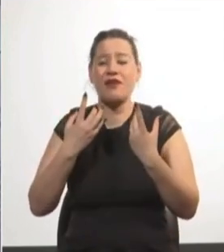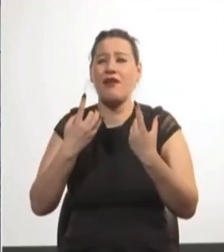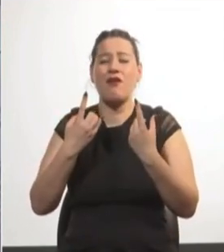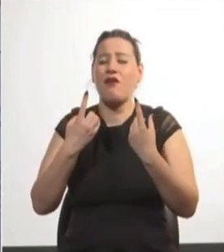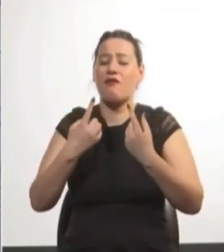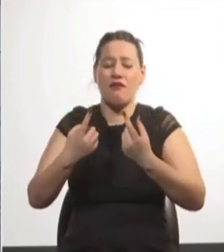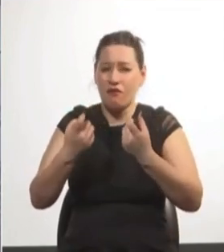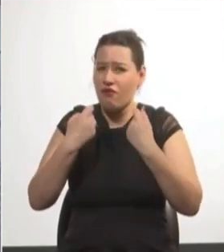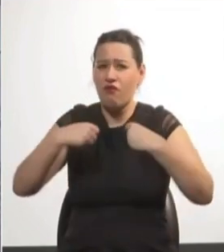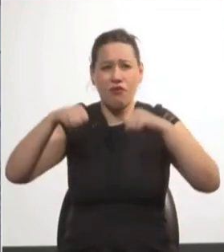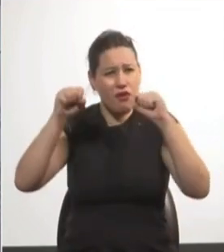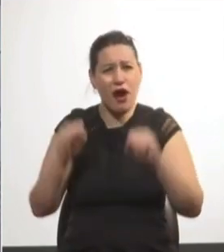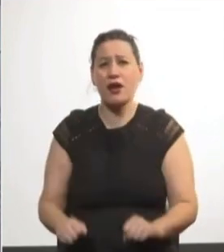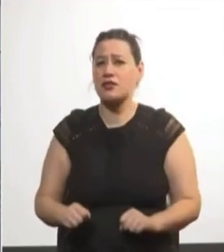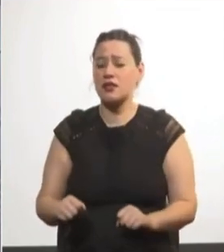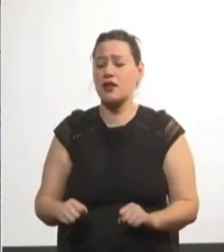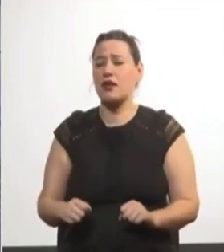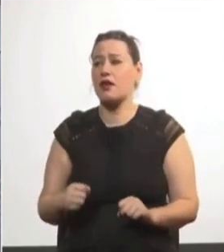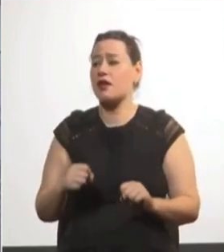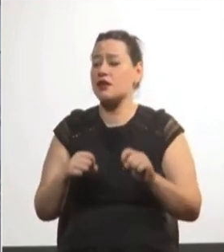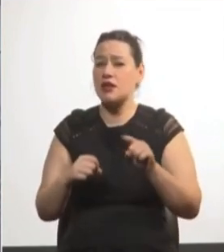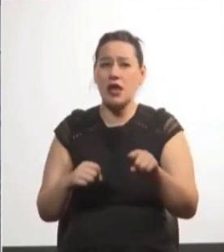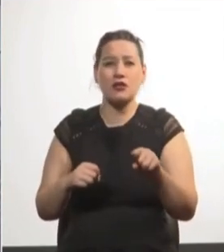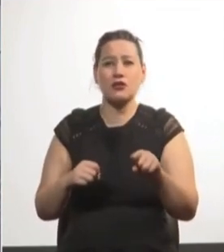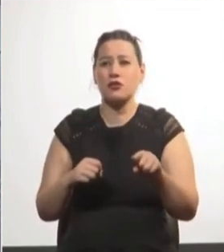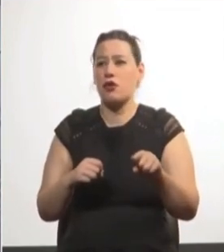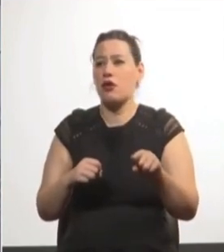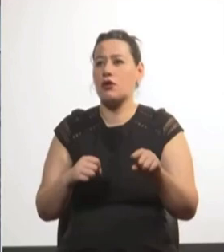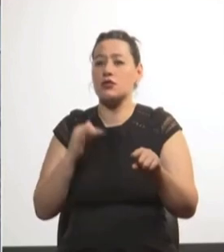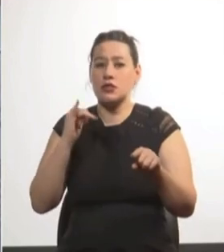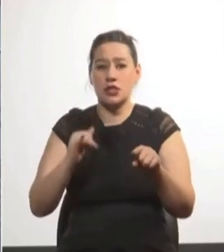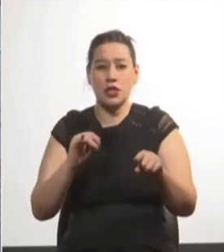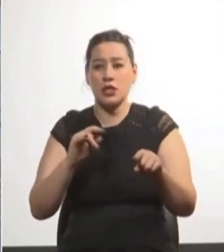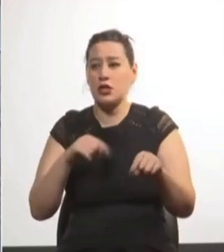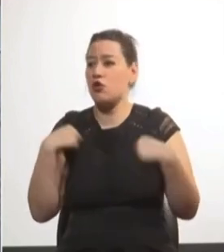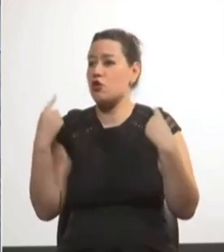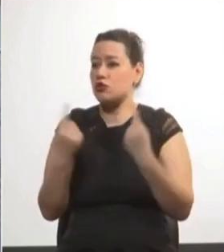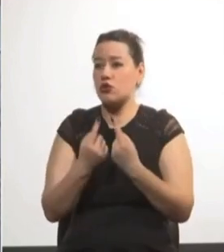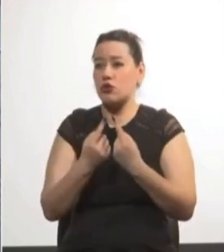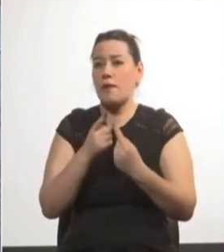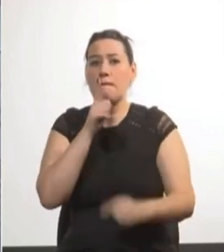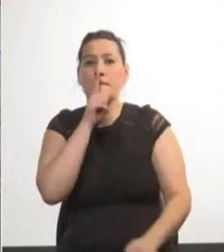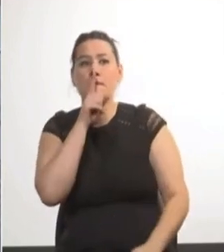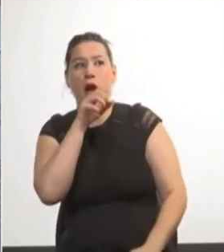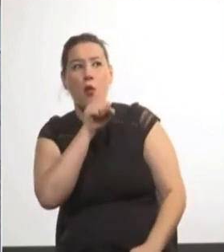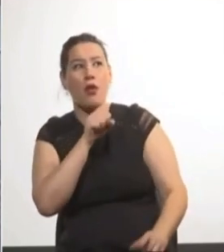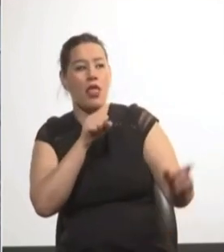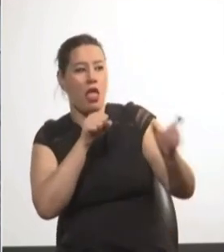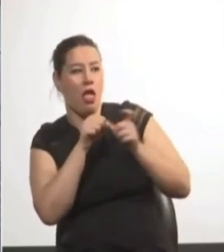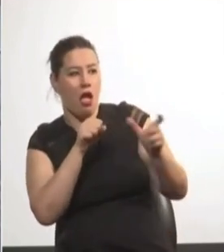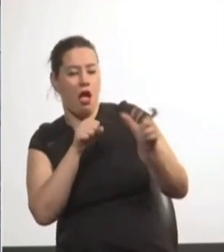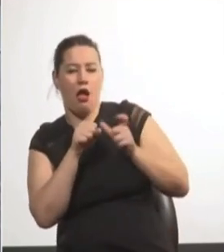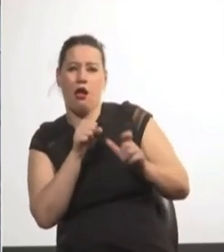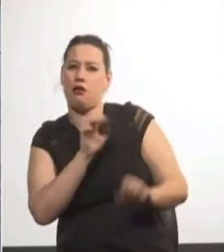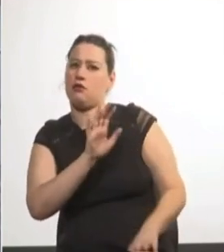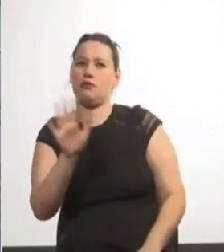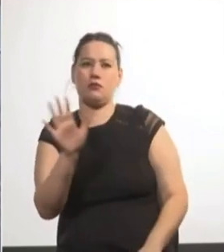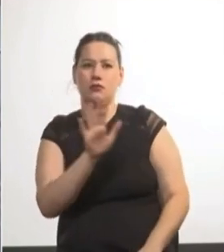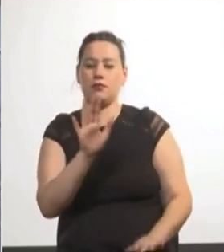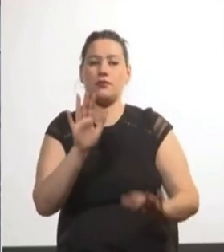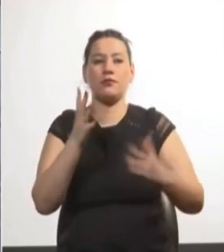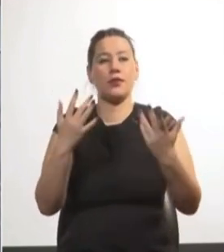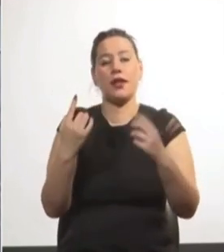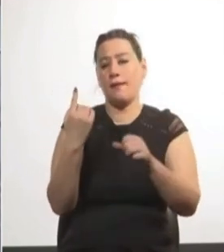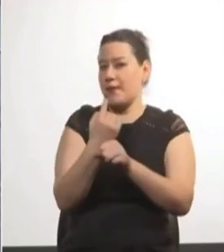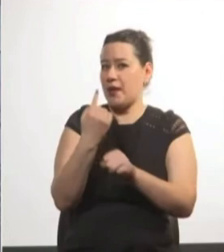fuertes. Y a veces eso de que el calla otorga es duro de bancar. Entonces, lo primero que voy